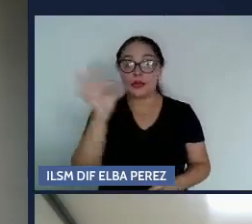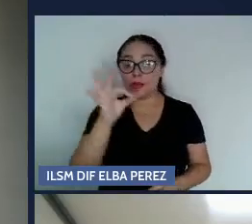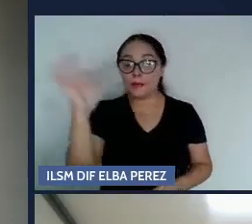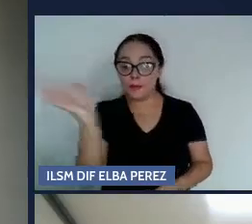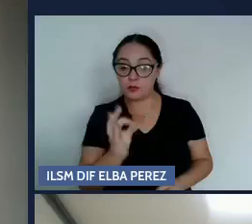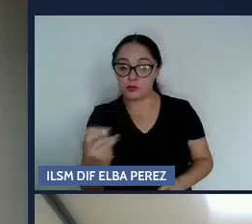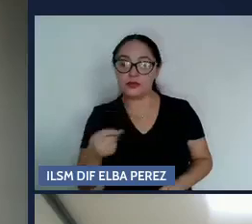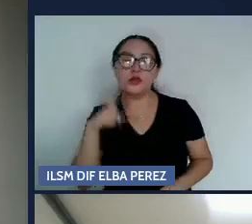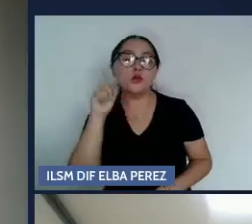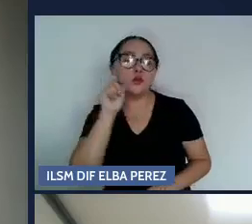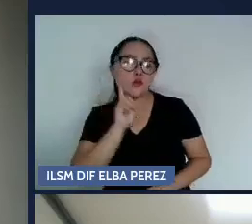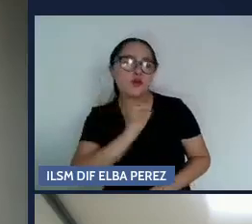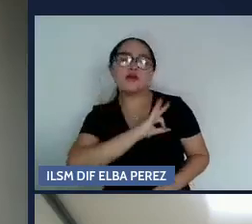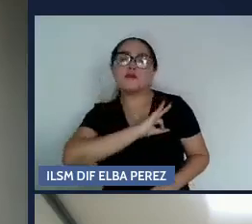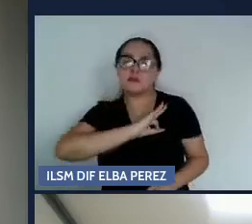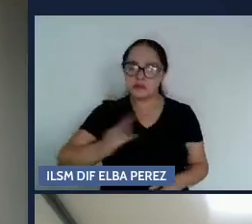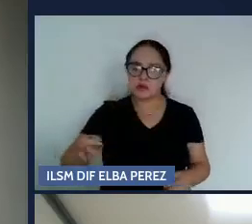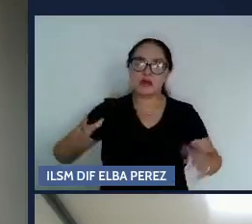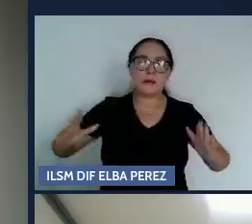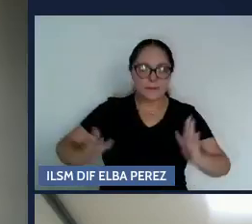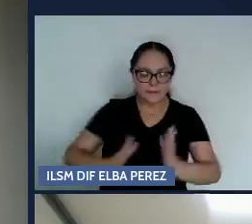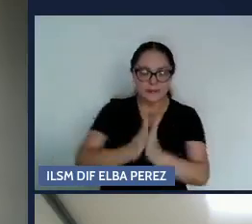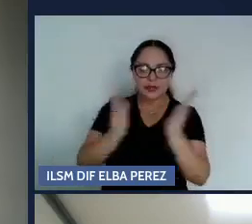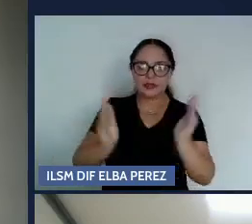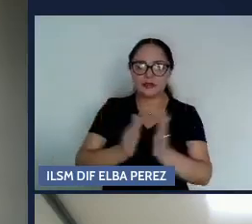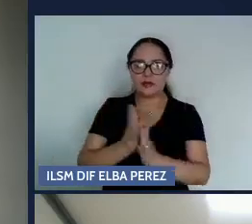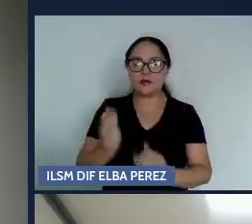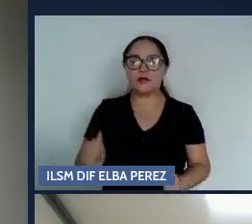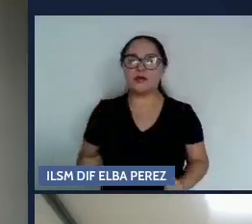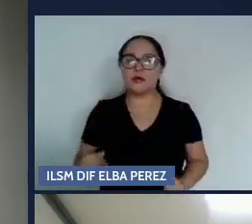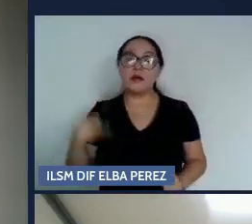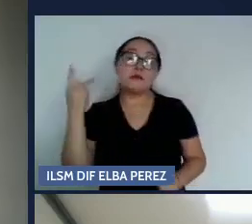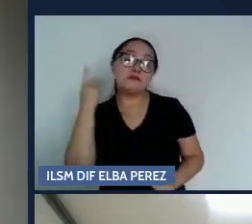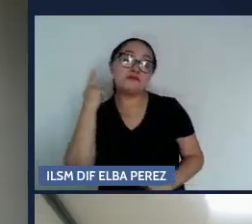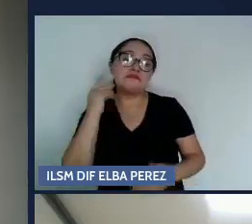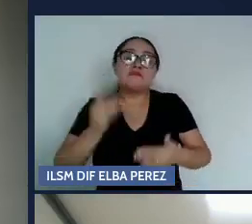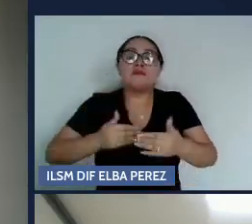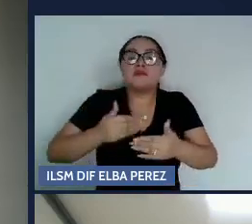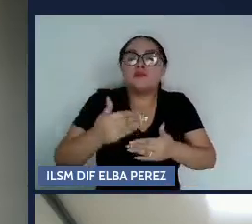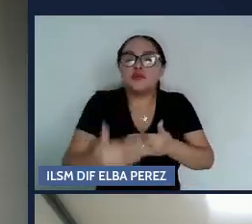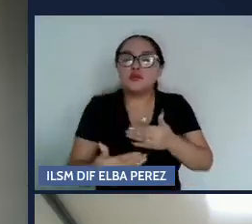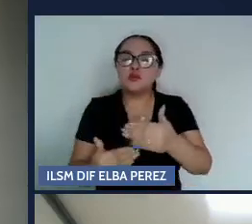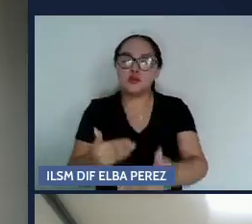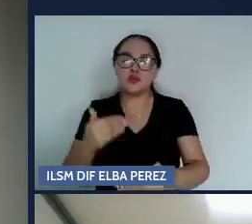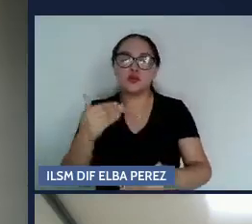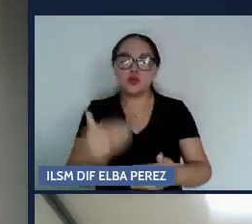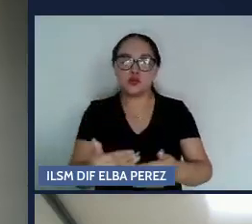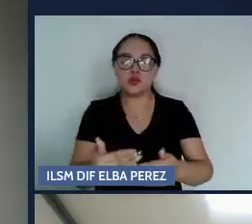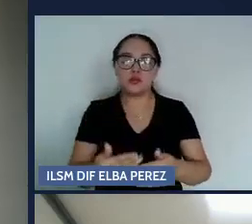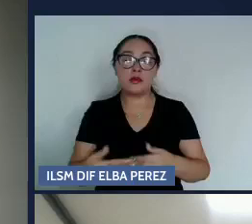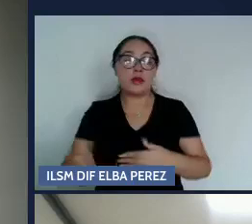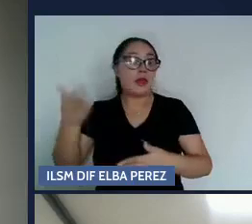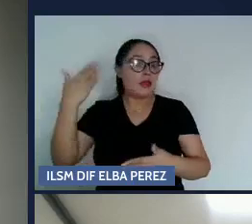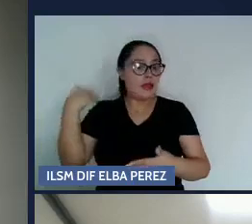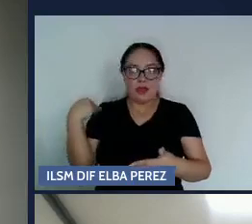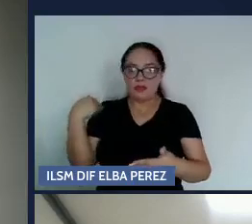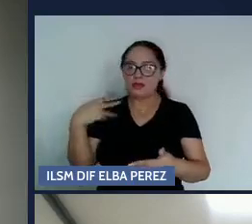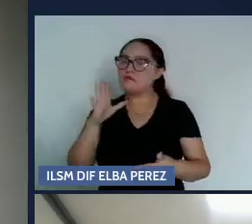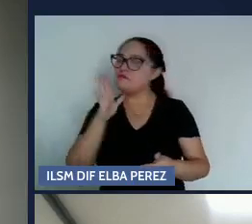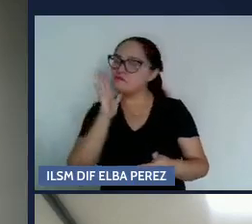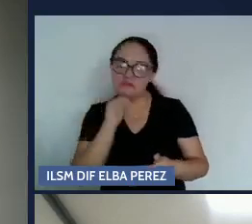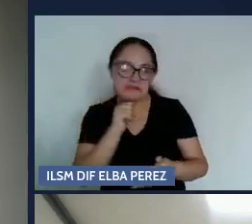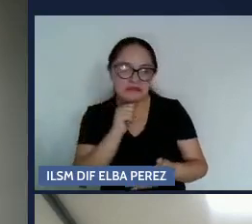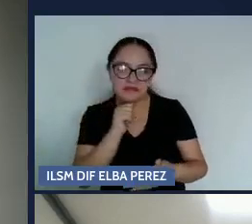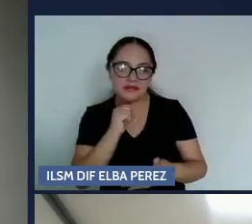buscando equilibrar algo que desafortunadamente en el pasado no se había podido lograr y que se marcaba